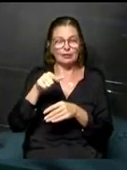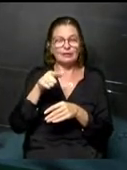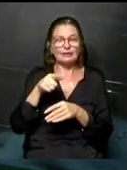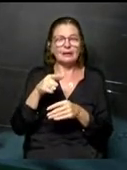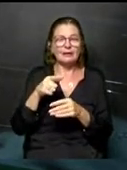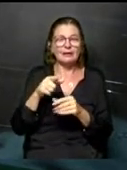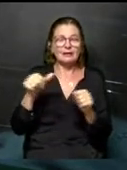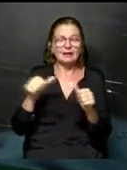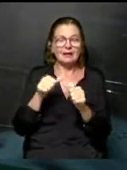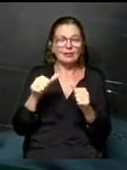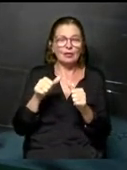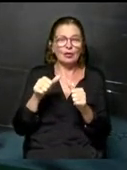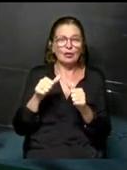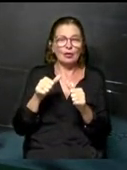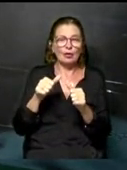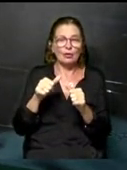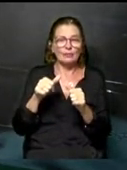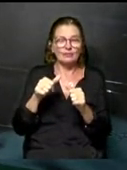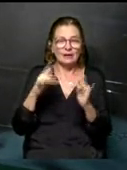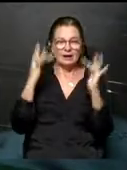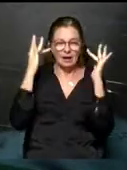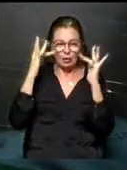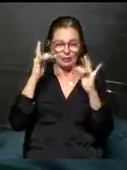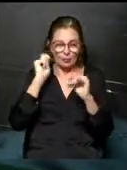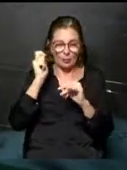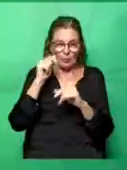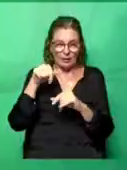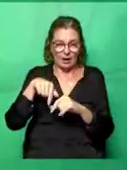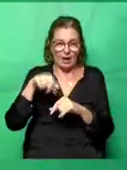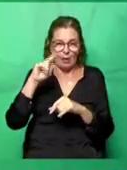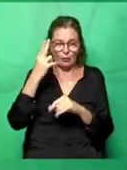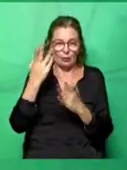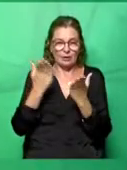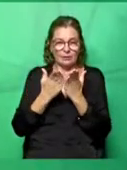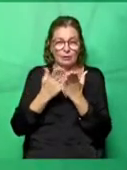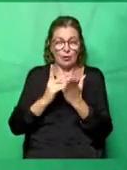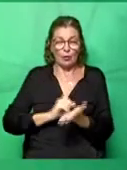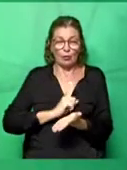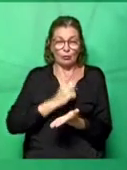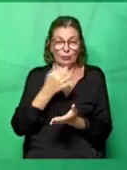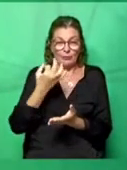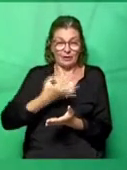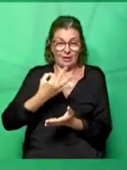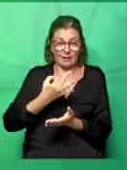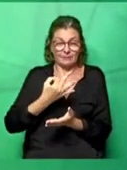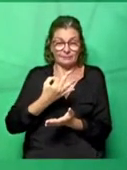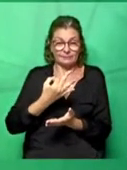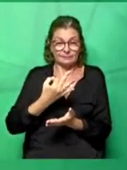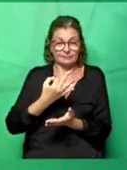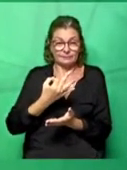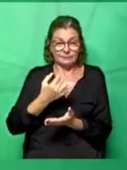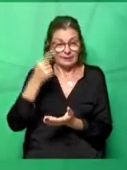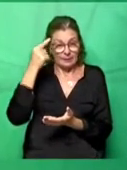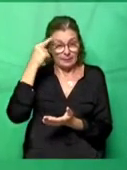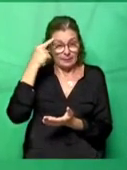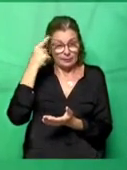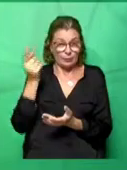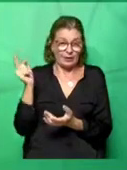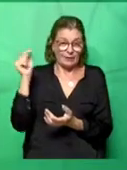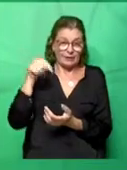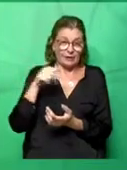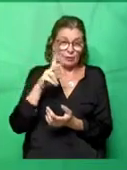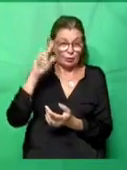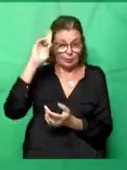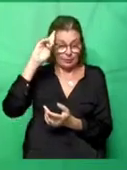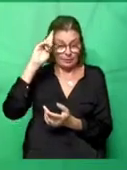formó completamente en la educación pública uruguaya. Estoy orgulloso porque en realidad también creo que no hay que venir, con todo respeto